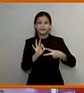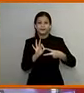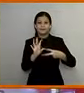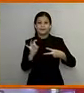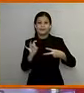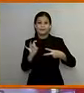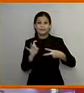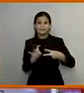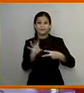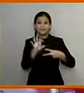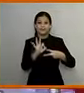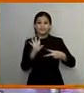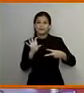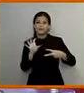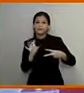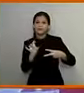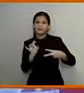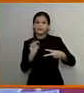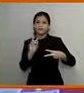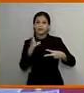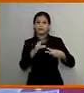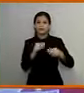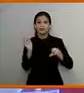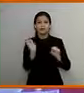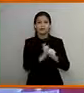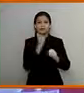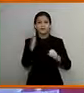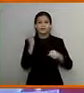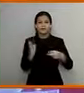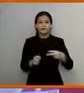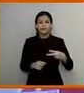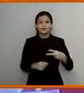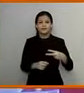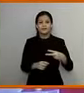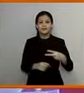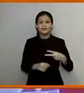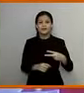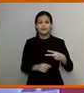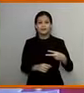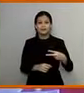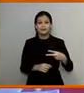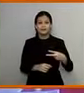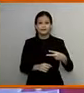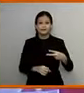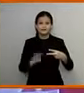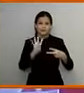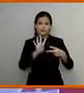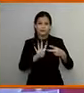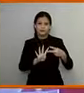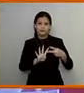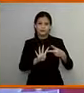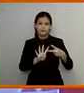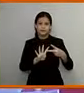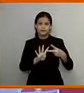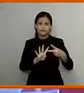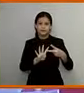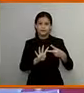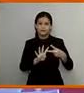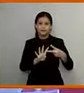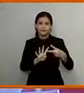8, primer número ganador 98, conocemos el segundo número ganador, primer dígito 4, segundo dígito